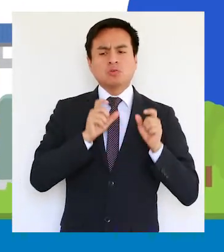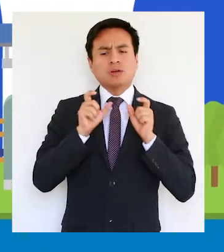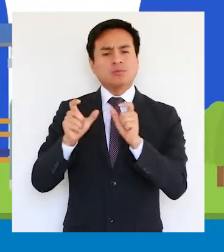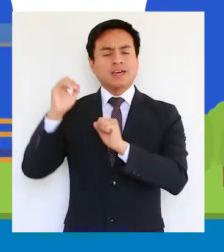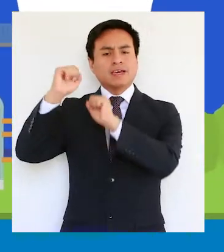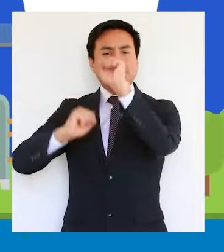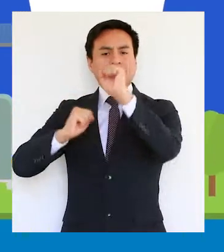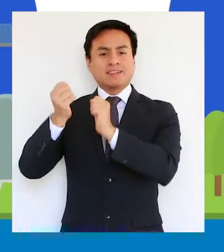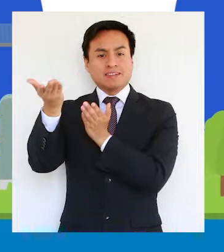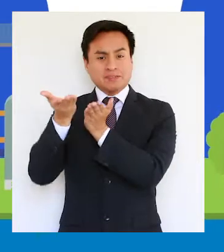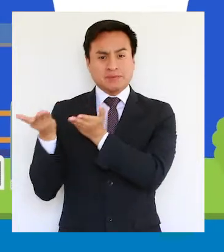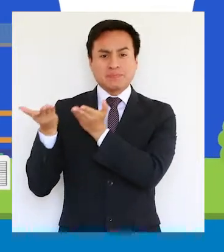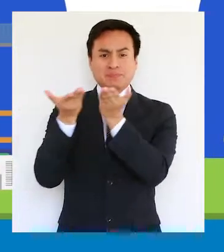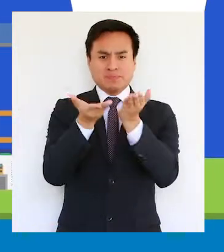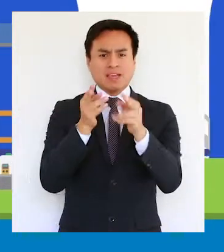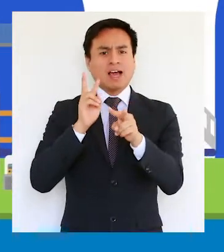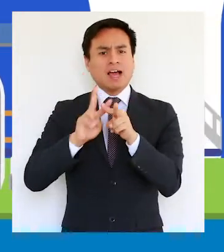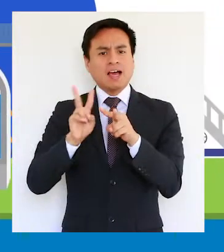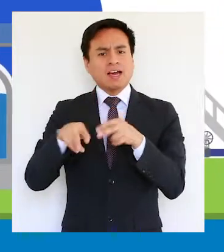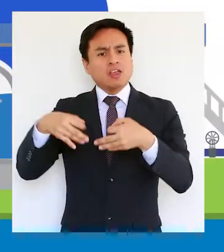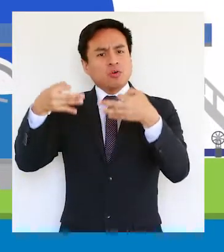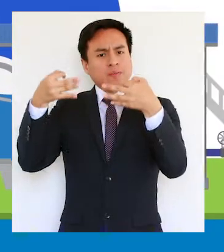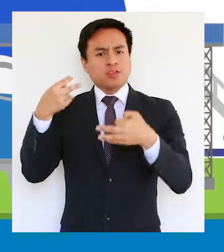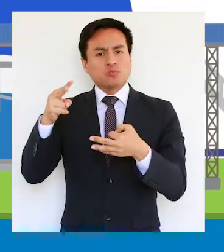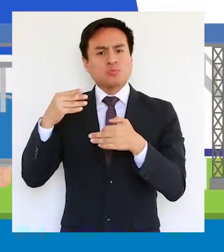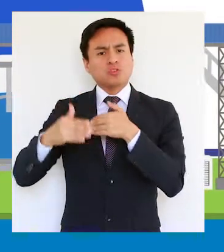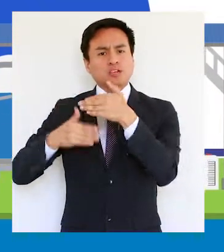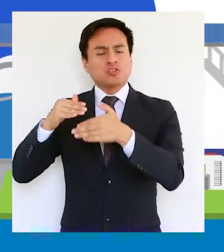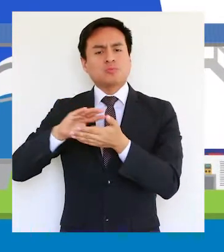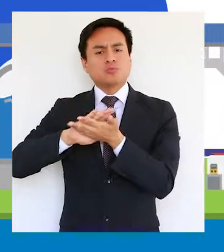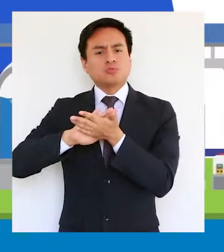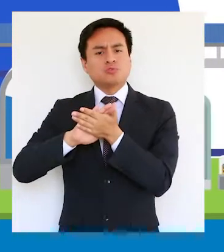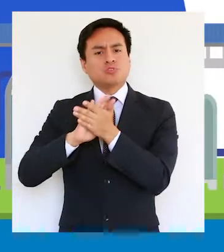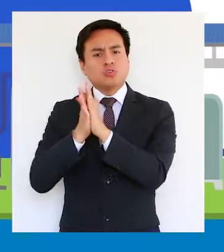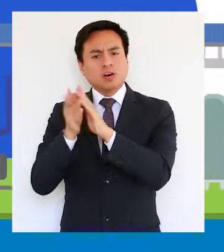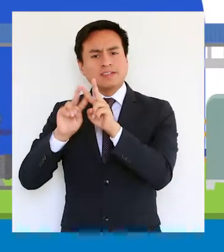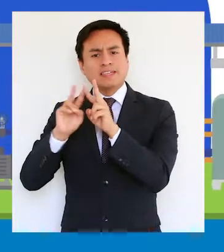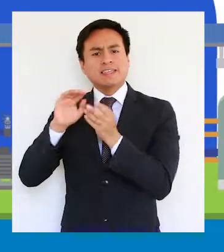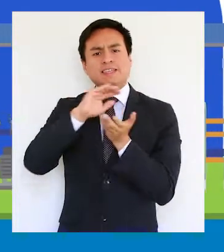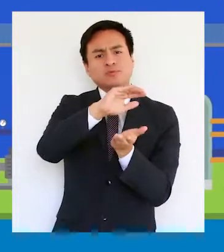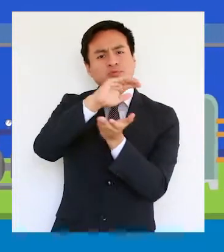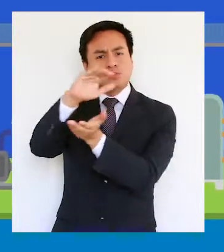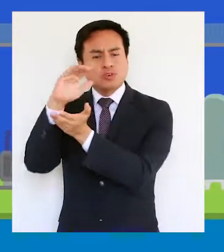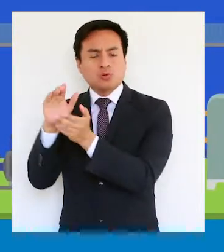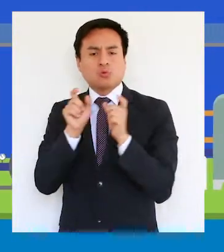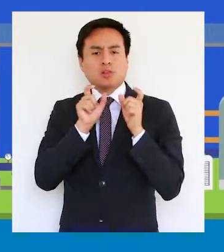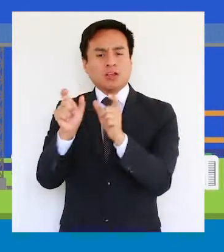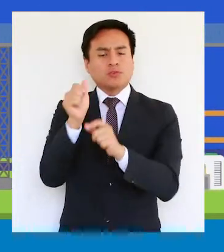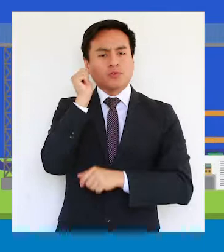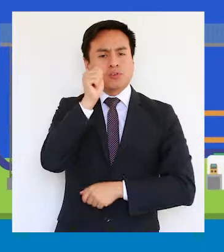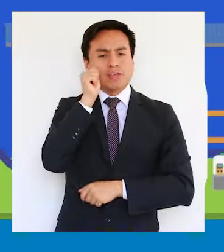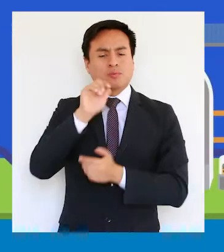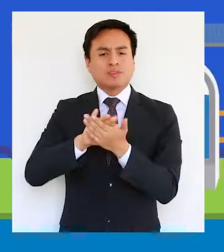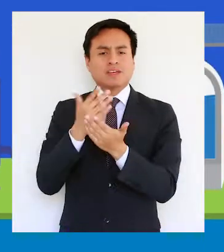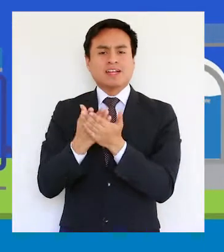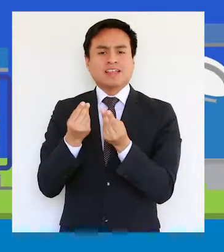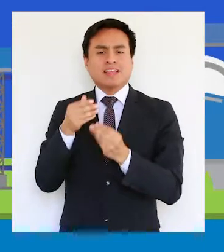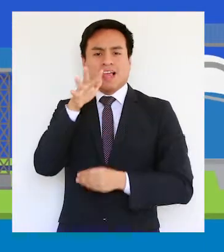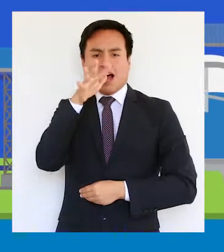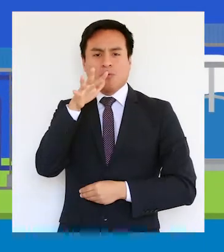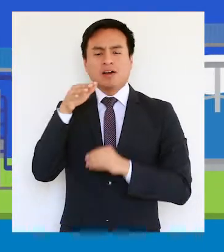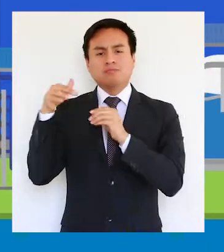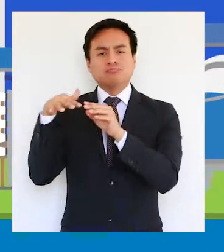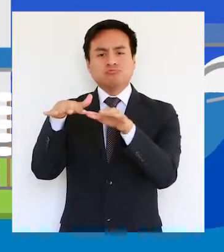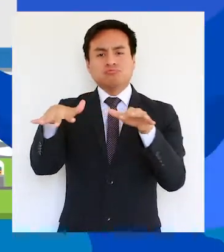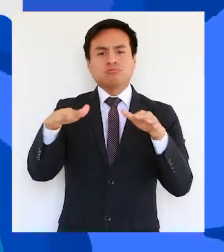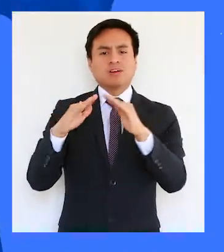las empresas sanitarias realicen adecuadamente sus procesos de producción y distribución, controlando a diario la calidad del agua que circula